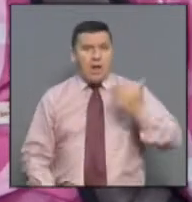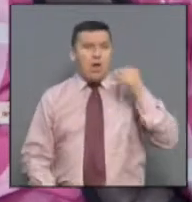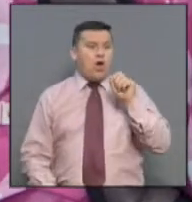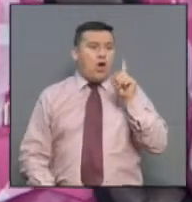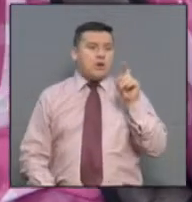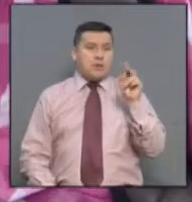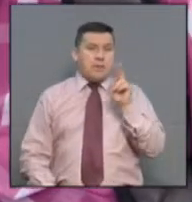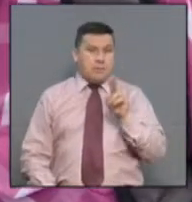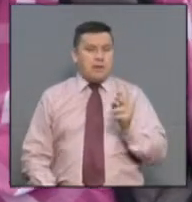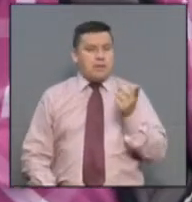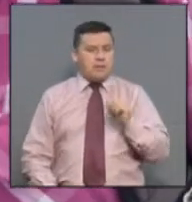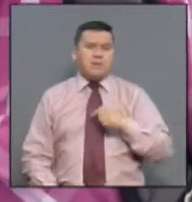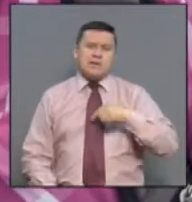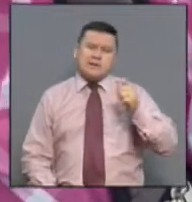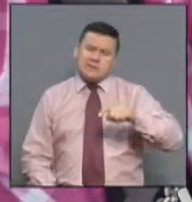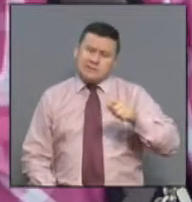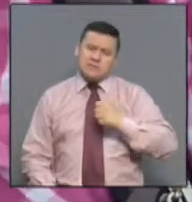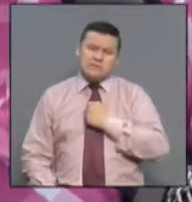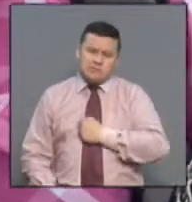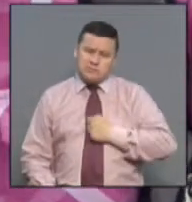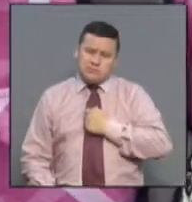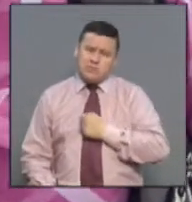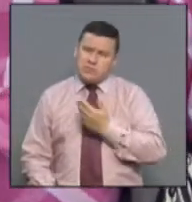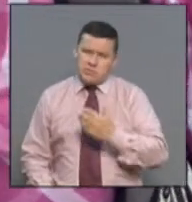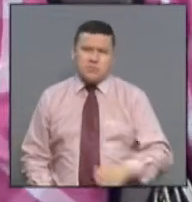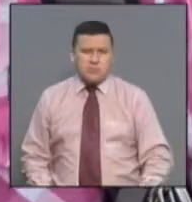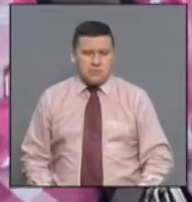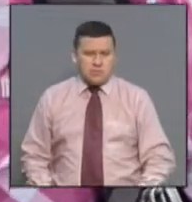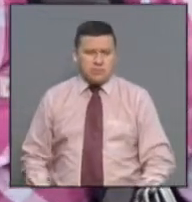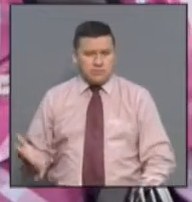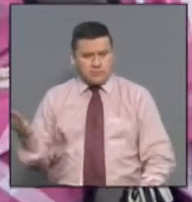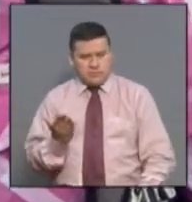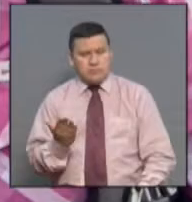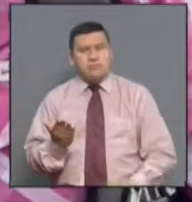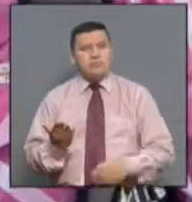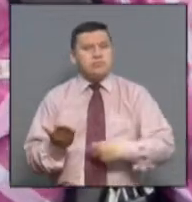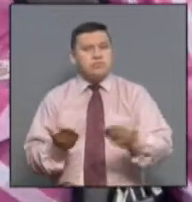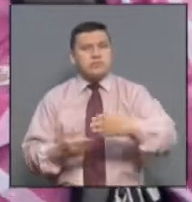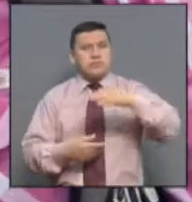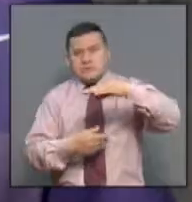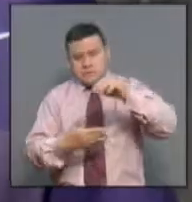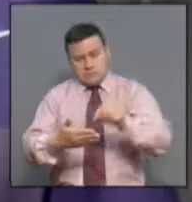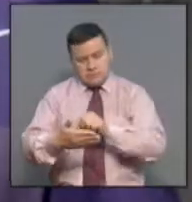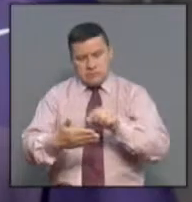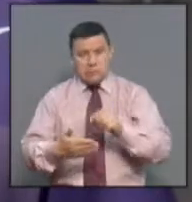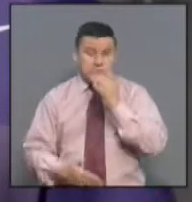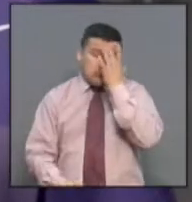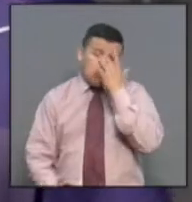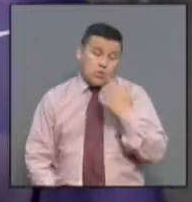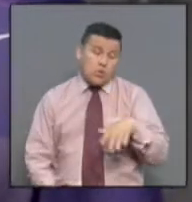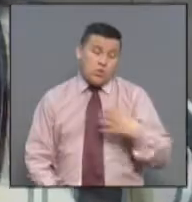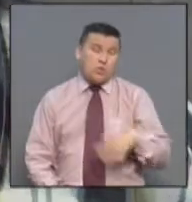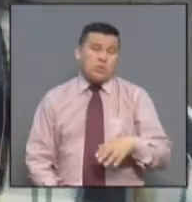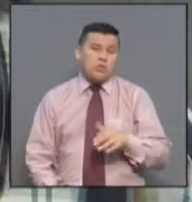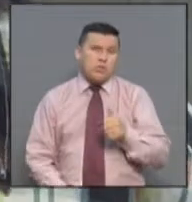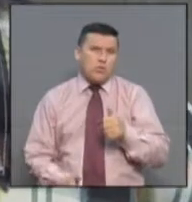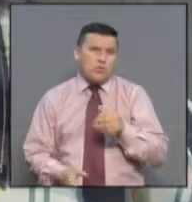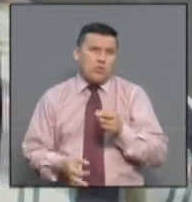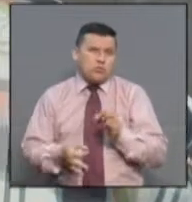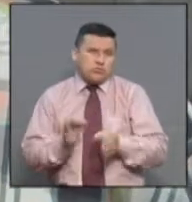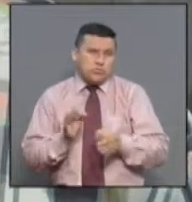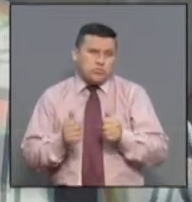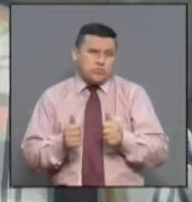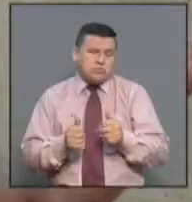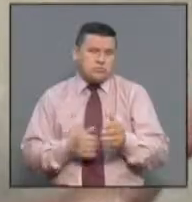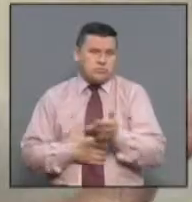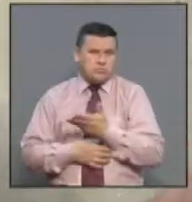11 de marzo también. Entonces necesitamos que por favor la hagan llegar a los ciudadanos prontamente para elegir. Porque me parecería justo. Porque hay que acabar